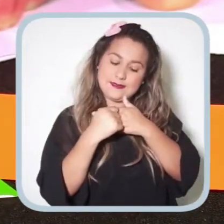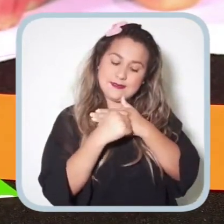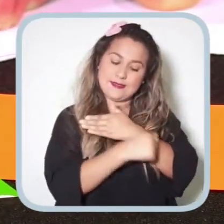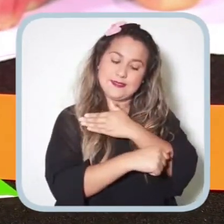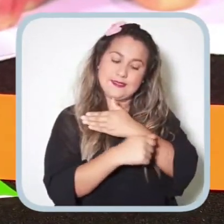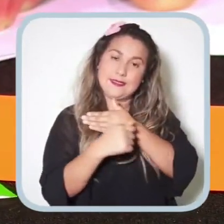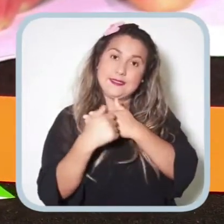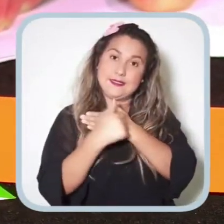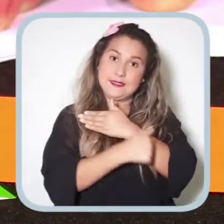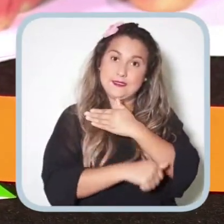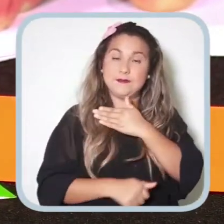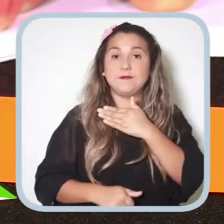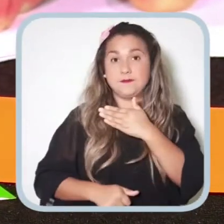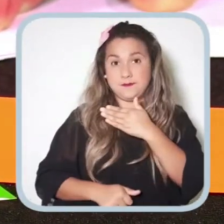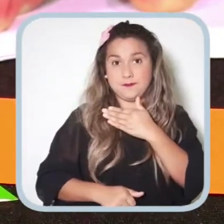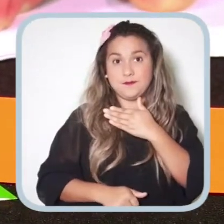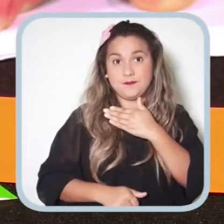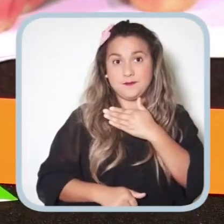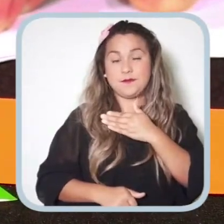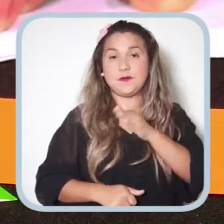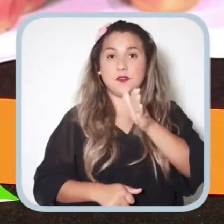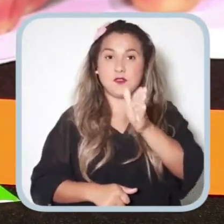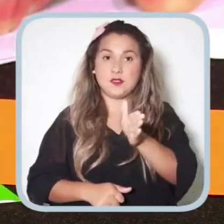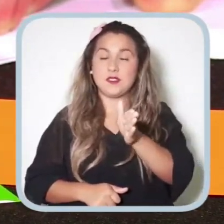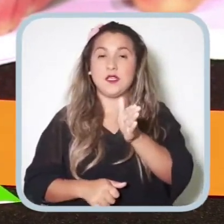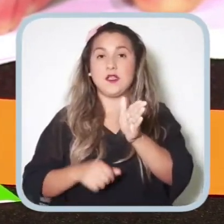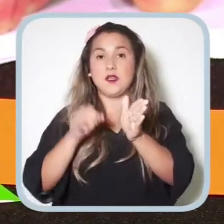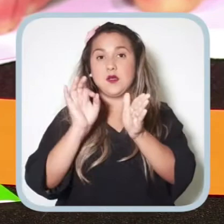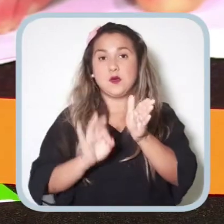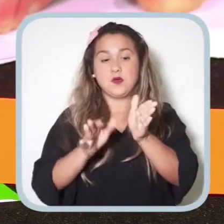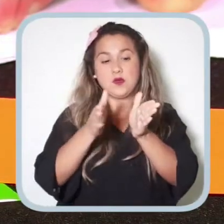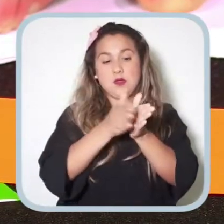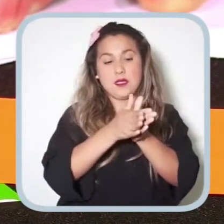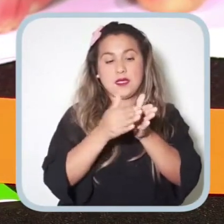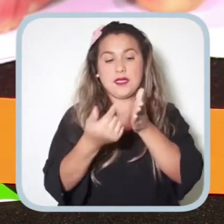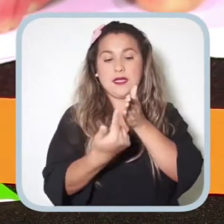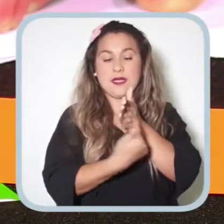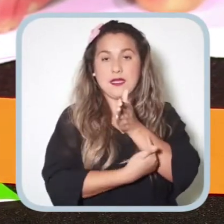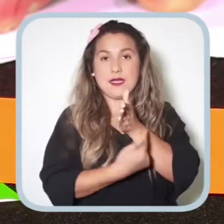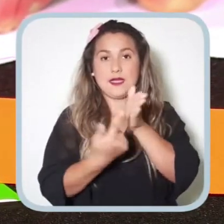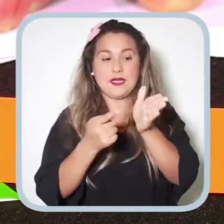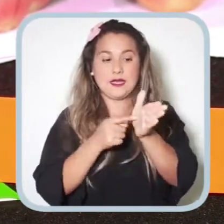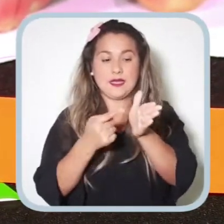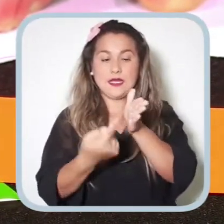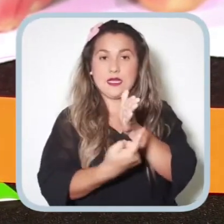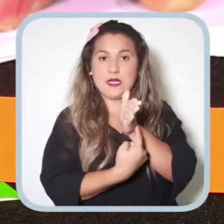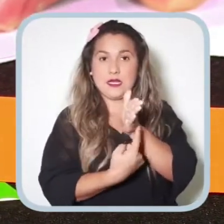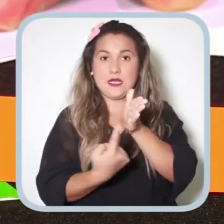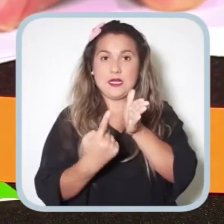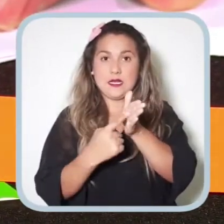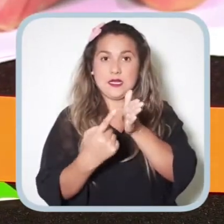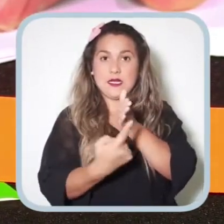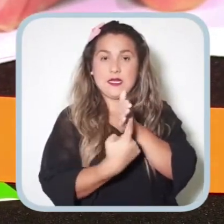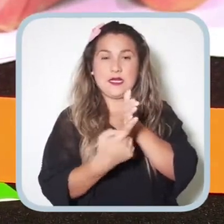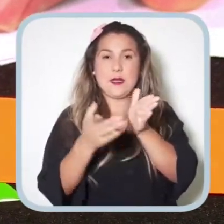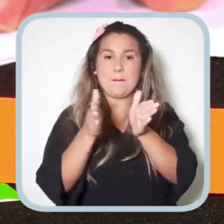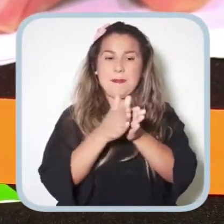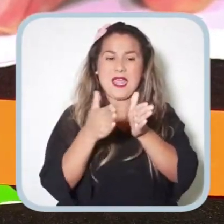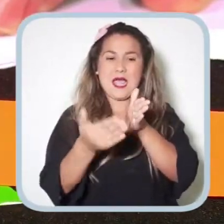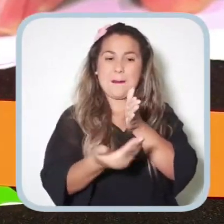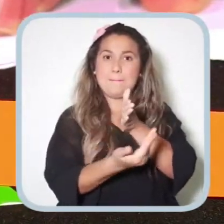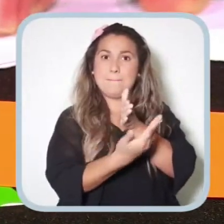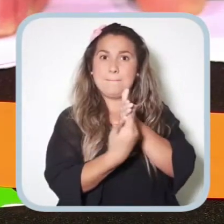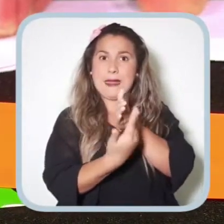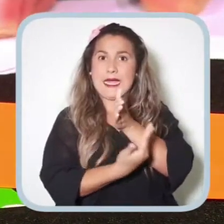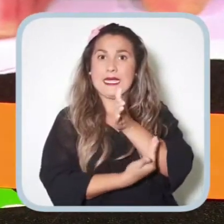papá, para que le quede la cinta doble contacto, o sea, les queden las dos formas con pegamento. Miren,